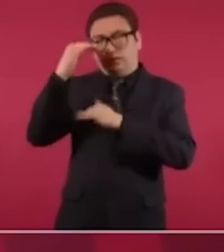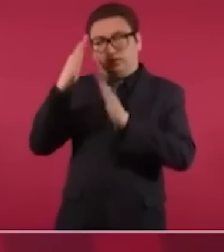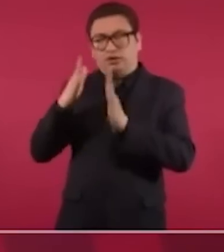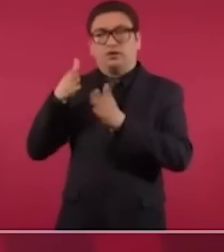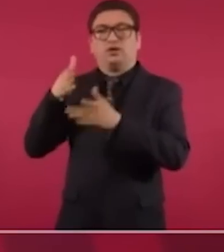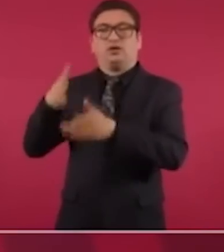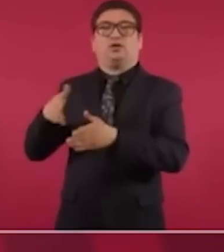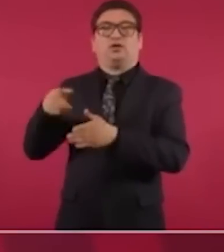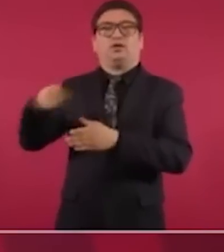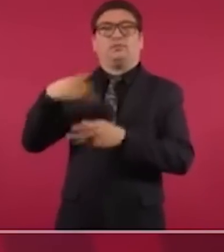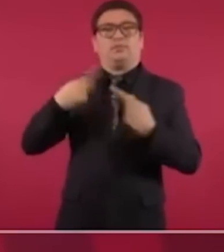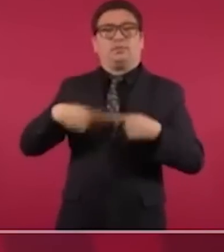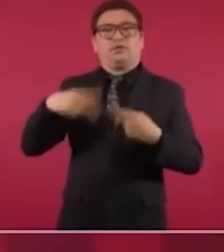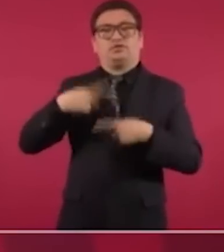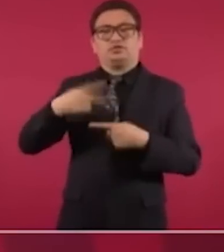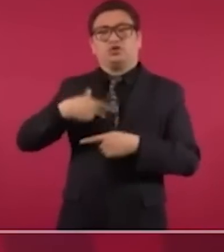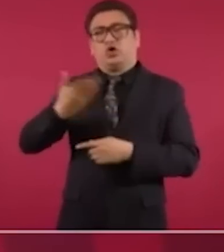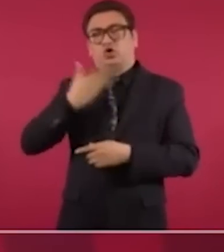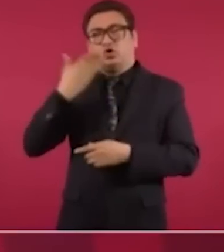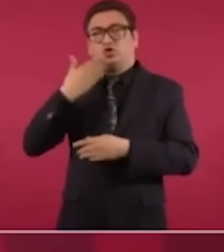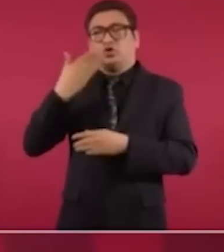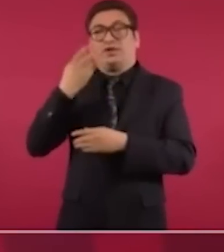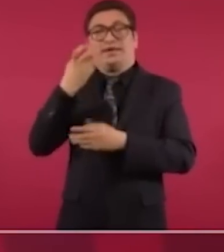borró todo eso